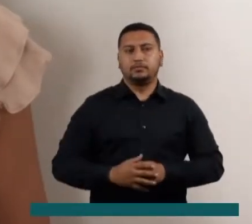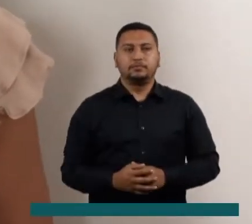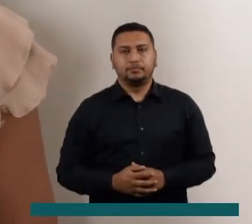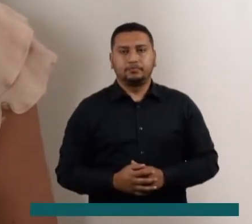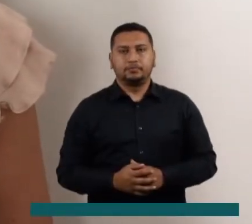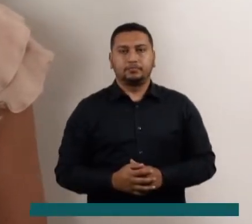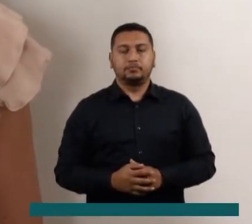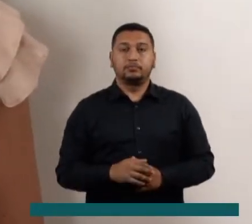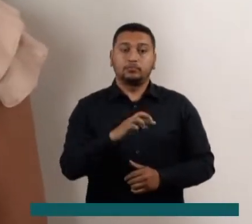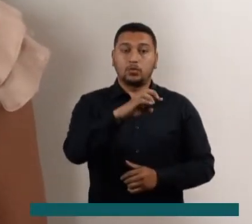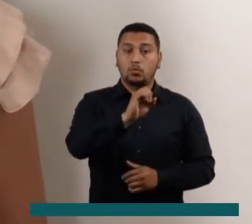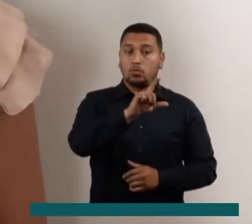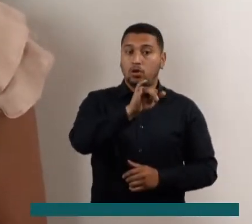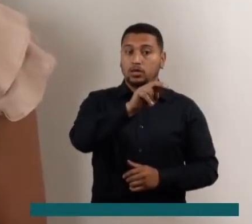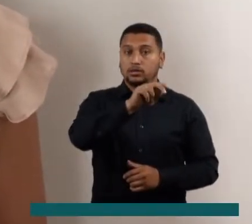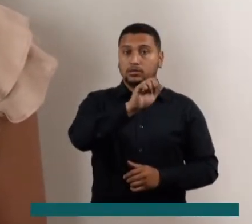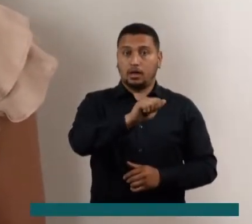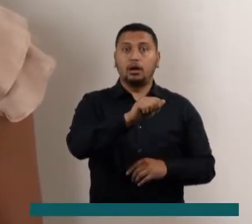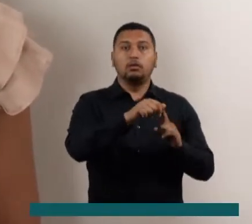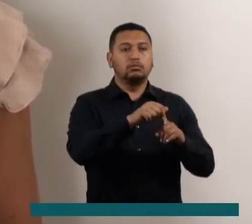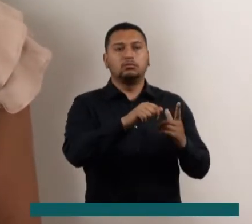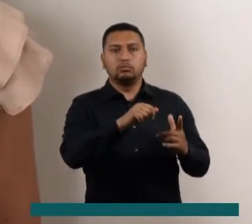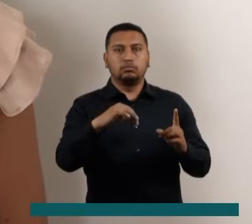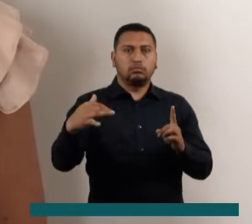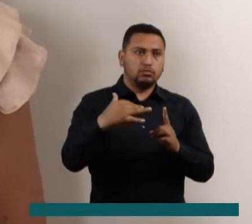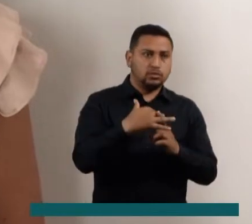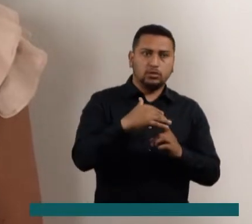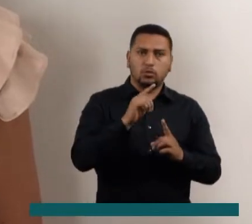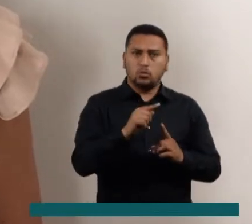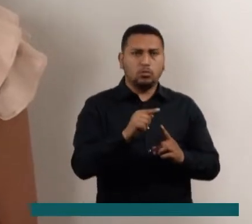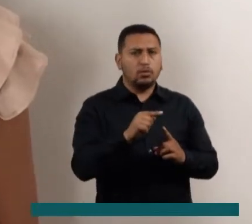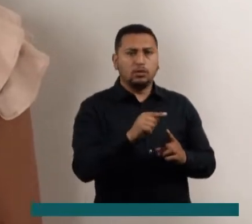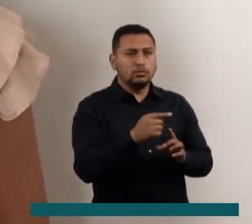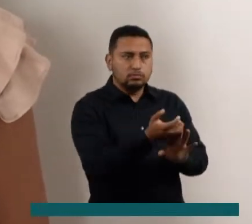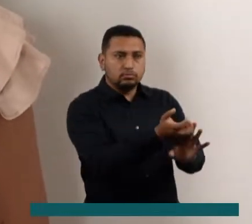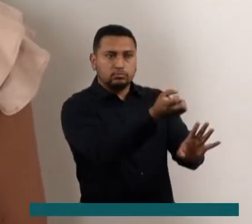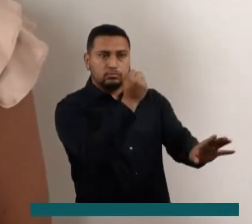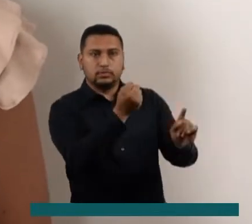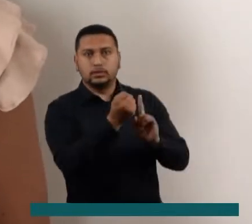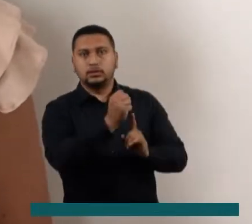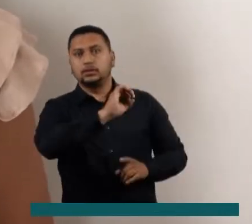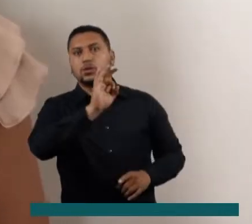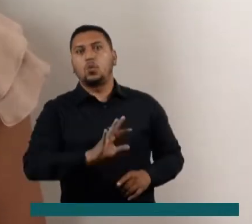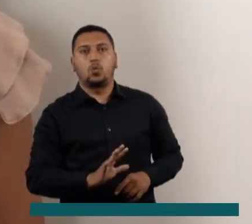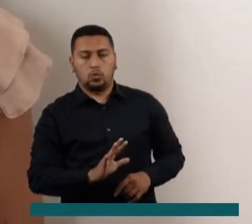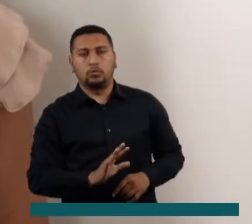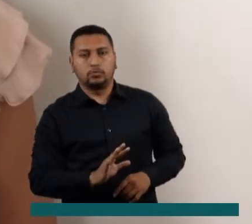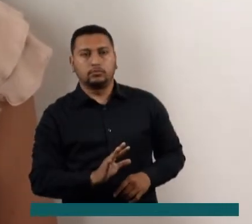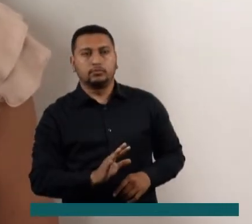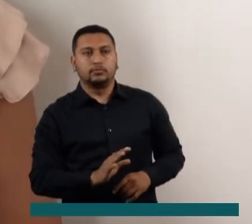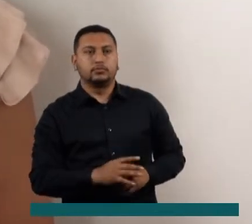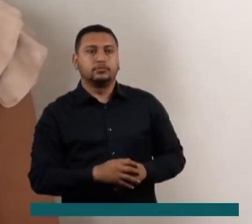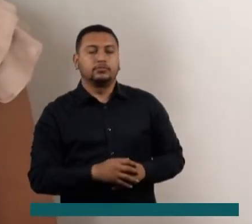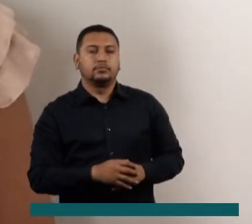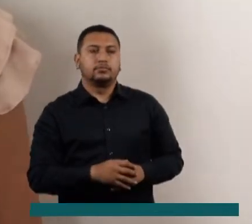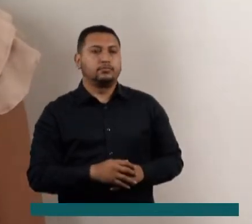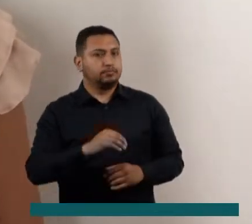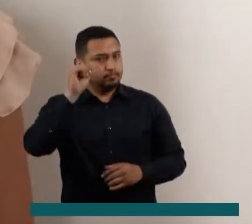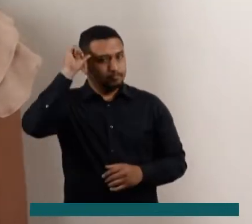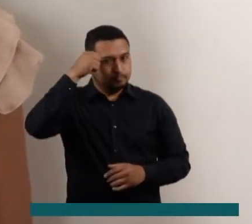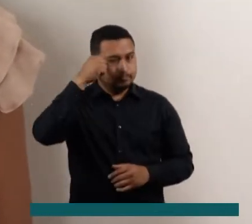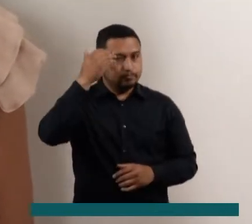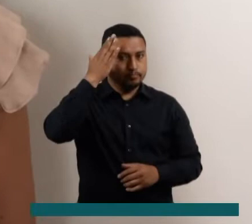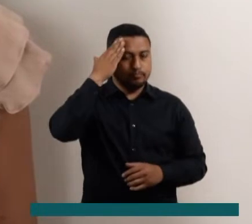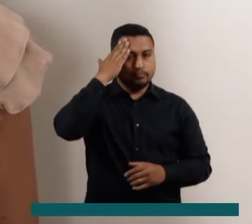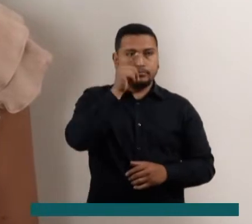Afectar la póliza significa reclamar el seguro que se adquirió porque se materializó el siniestro que no se esperaba que sucediera. Recordemos que un seguro